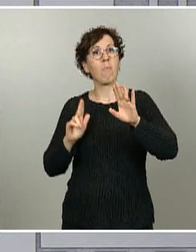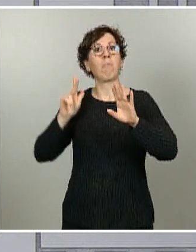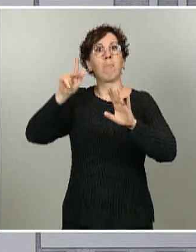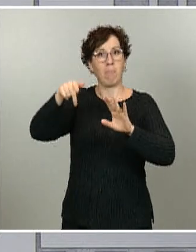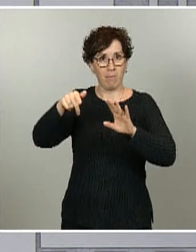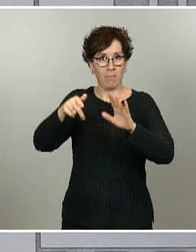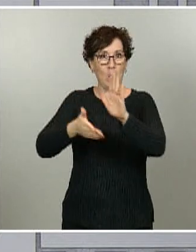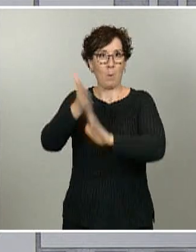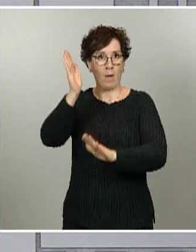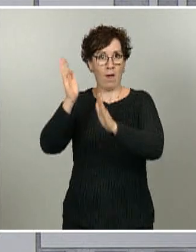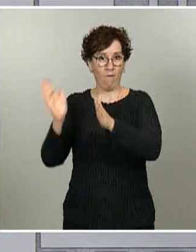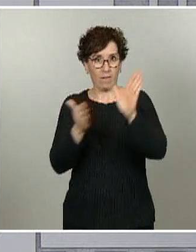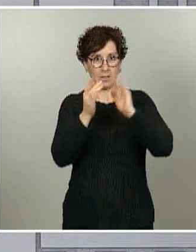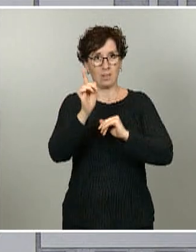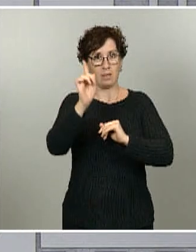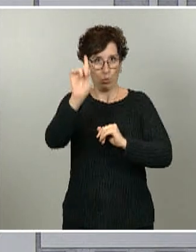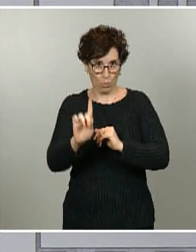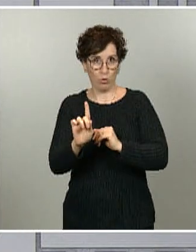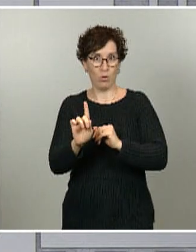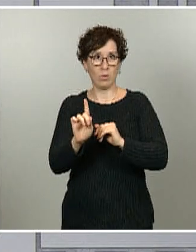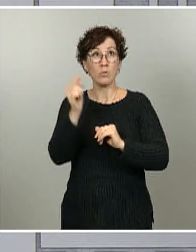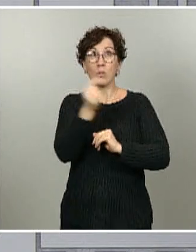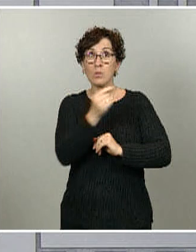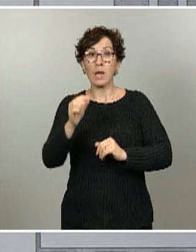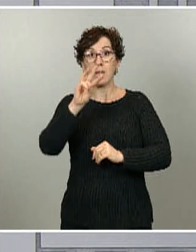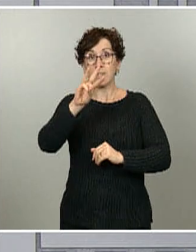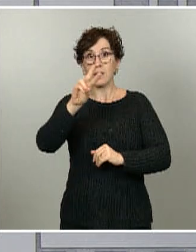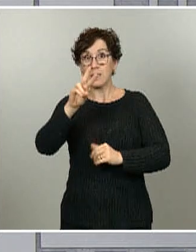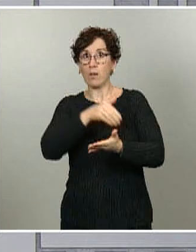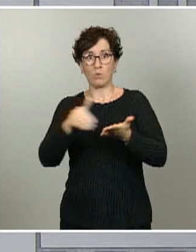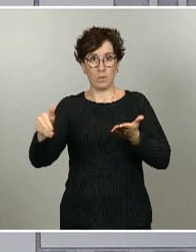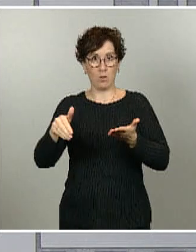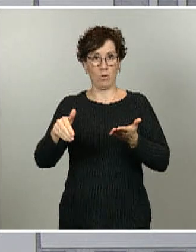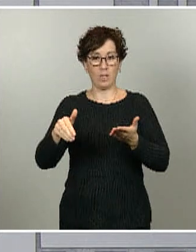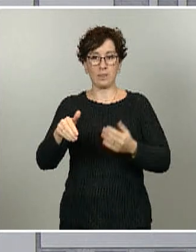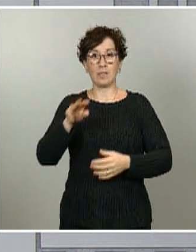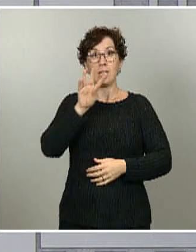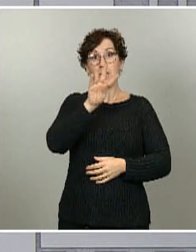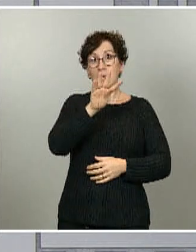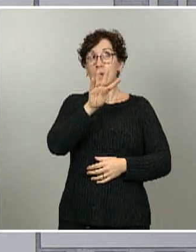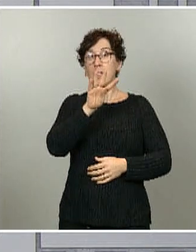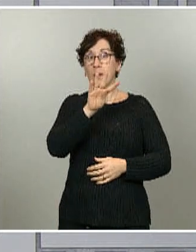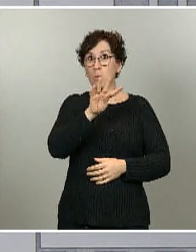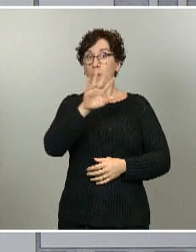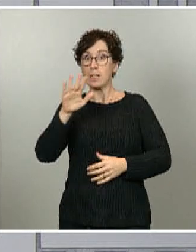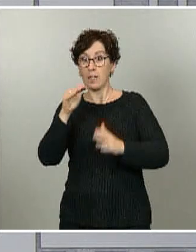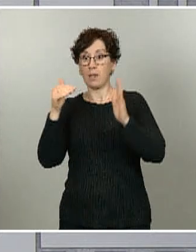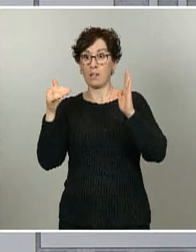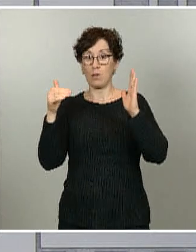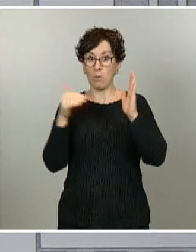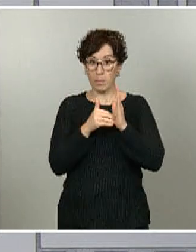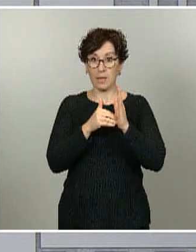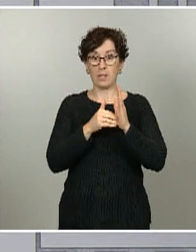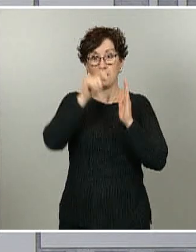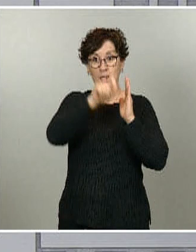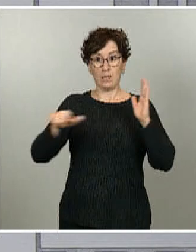fase 1. Estos son 32 millones de ciudadanos y 45.000 ciudadanos españoles, los que habitan en las islas